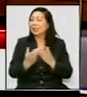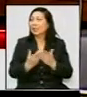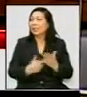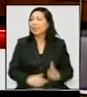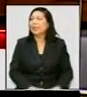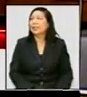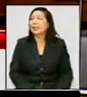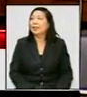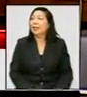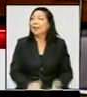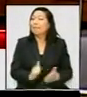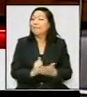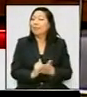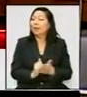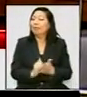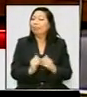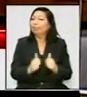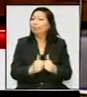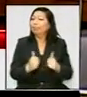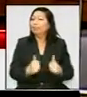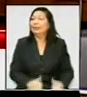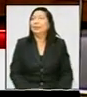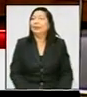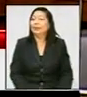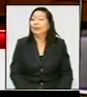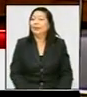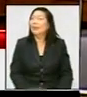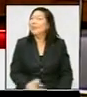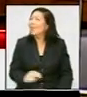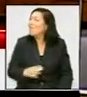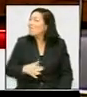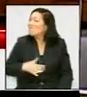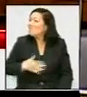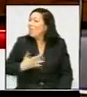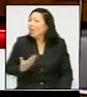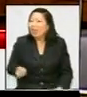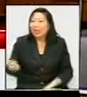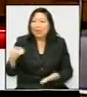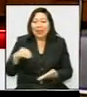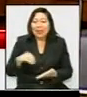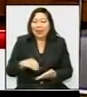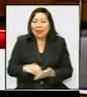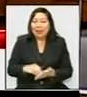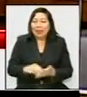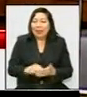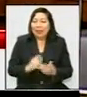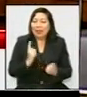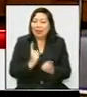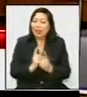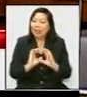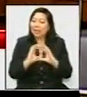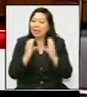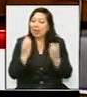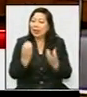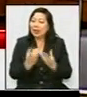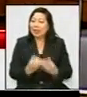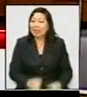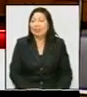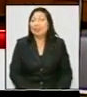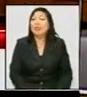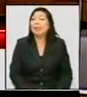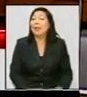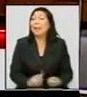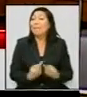es primus inter pares. No puede suplantar al resto del Congreso.